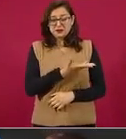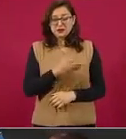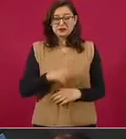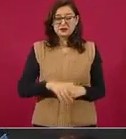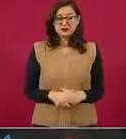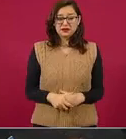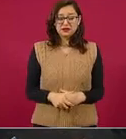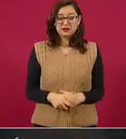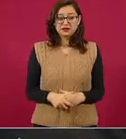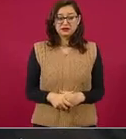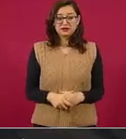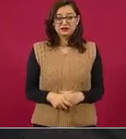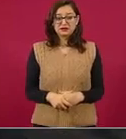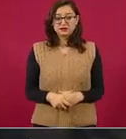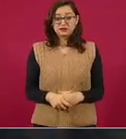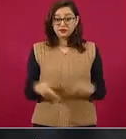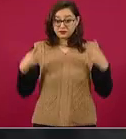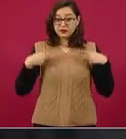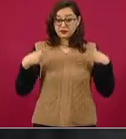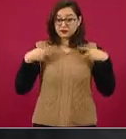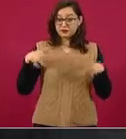¿Lo sabía la gente?